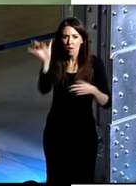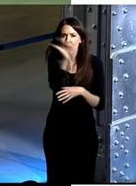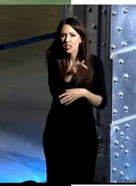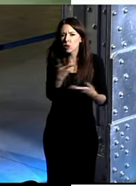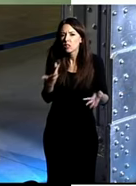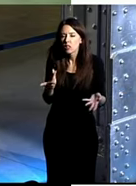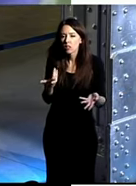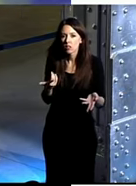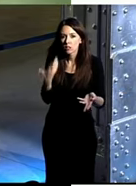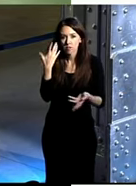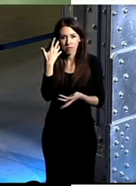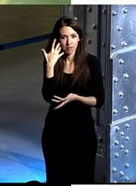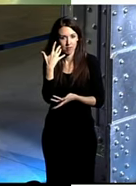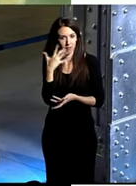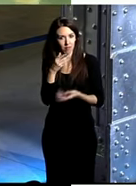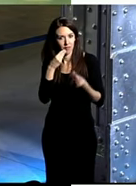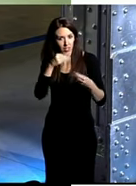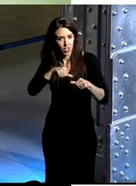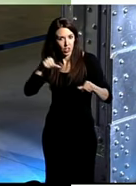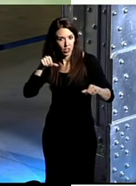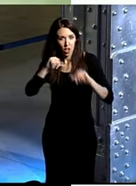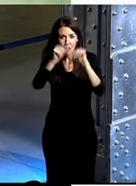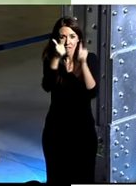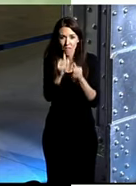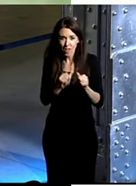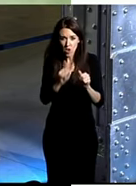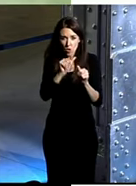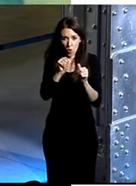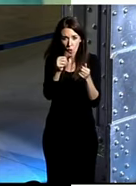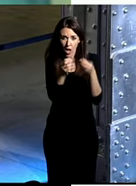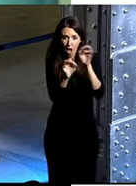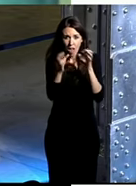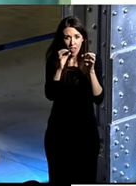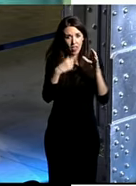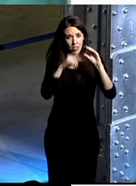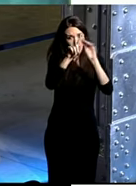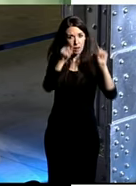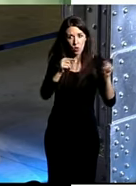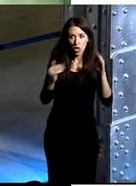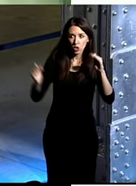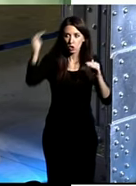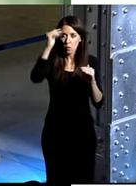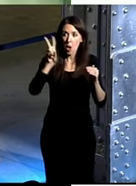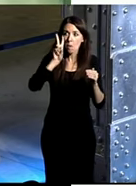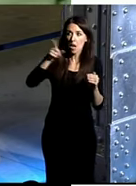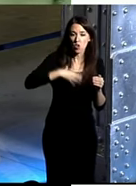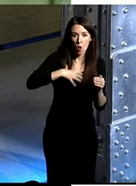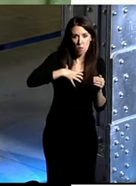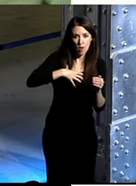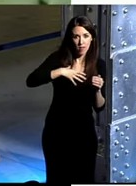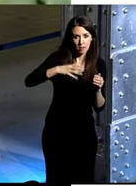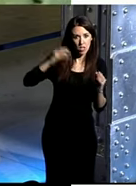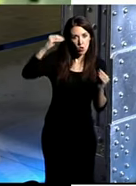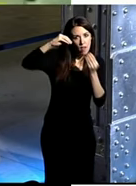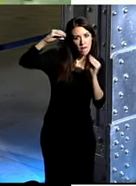trata de la extraña historia de las figuras geométricas que tienen que convivir con figuras de nivel superior a las que no pueden ver. Un punto,